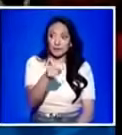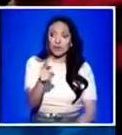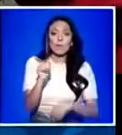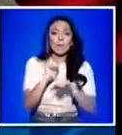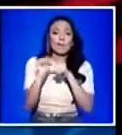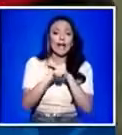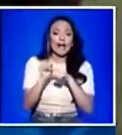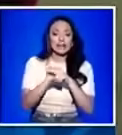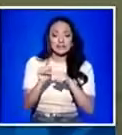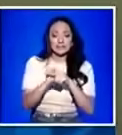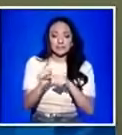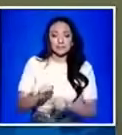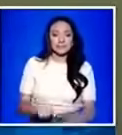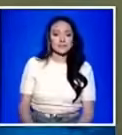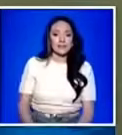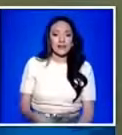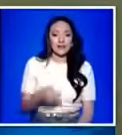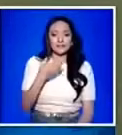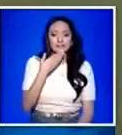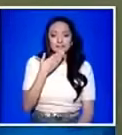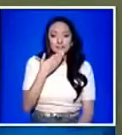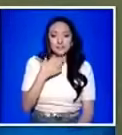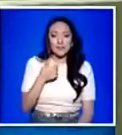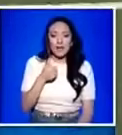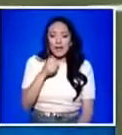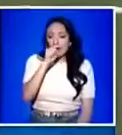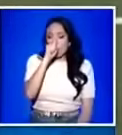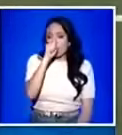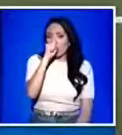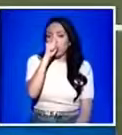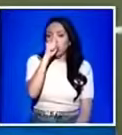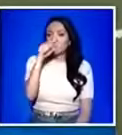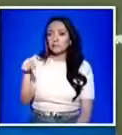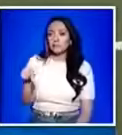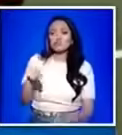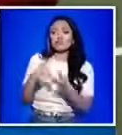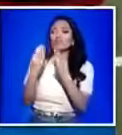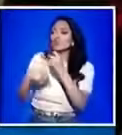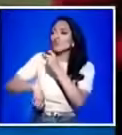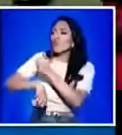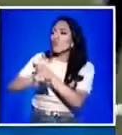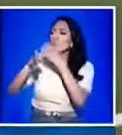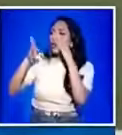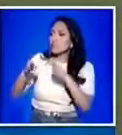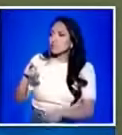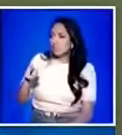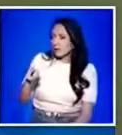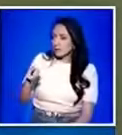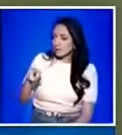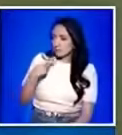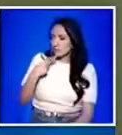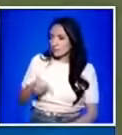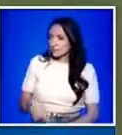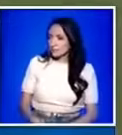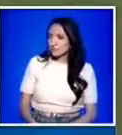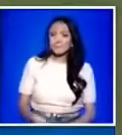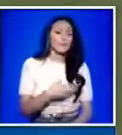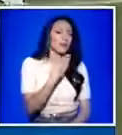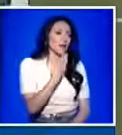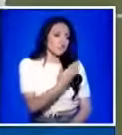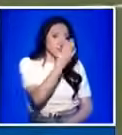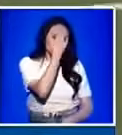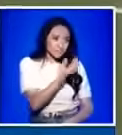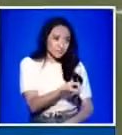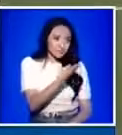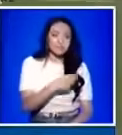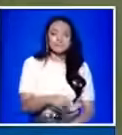un semillero, es una cuna. De aquí salen muchos futbolistas profesionales. Sí, buenos días, ¿cómo les va con todos? Sí, en realidad